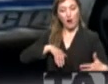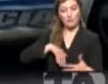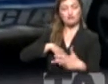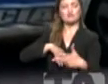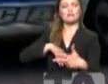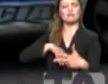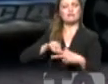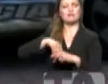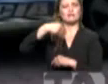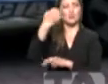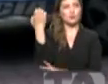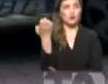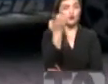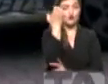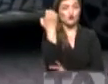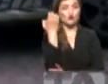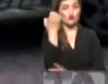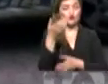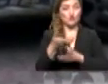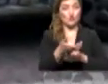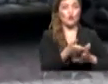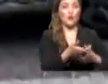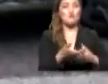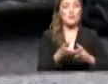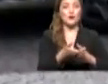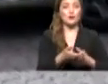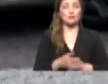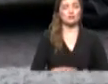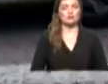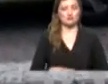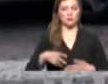a la salida de emergencia del Cuerpo de Bomberos,